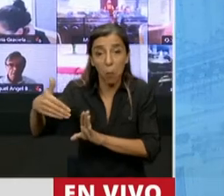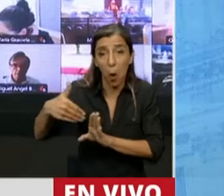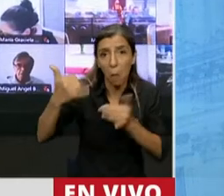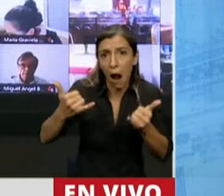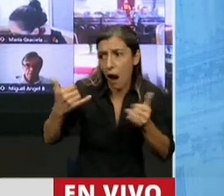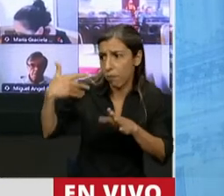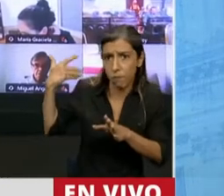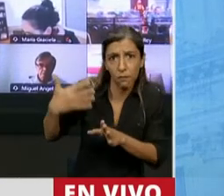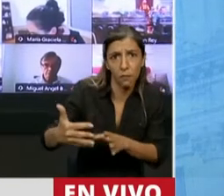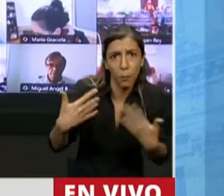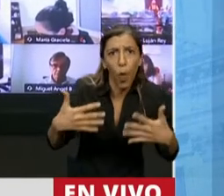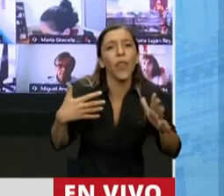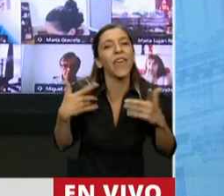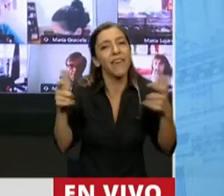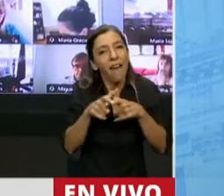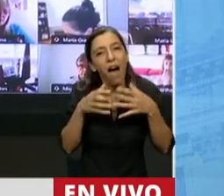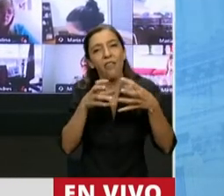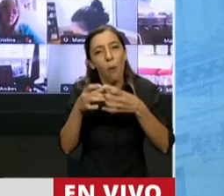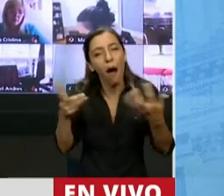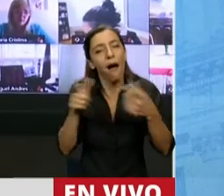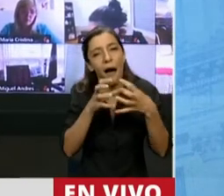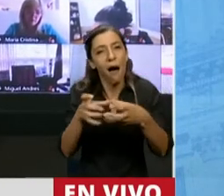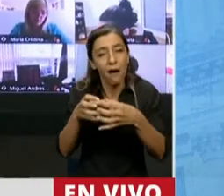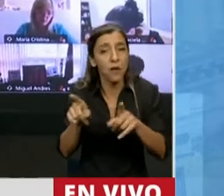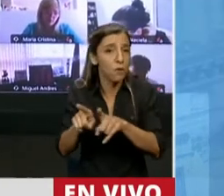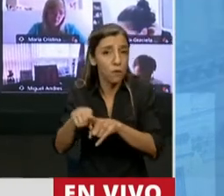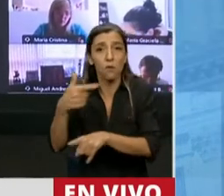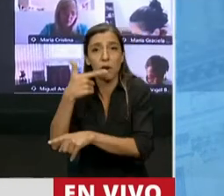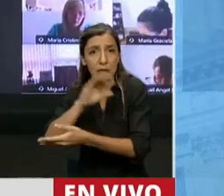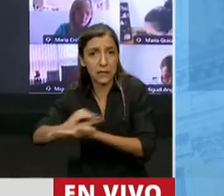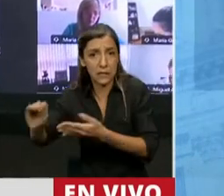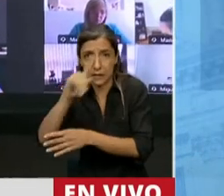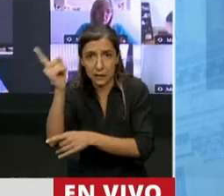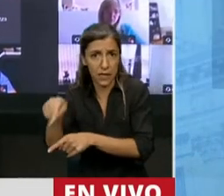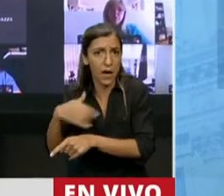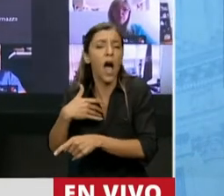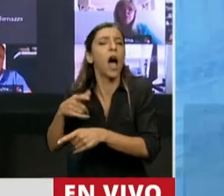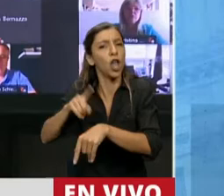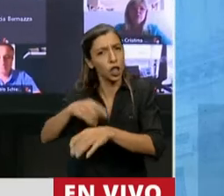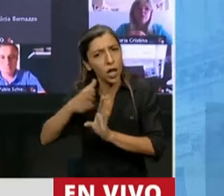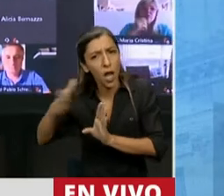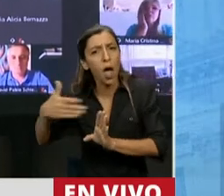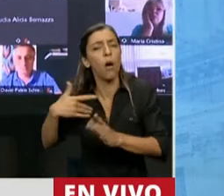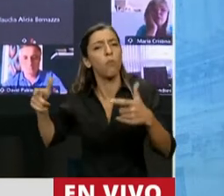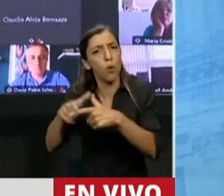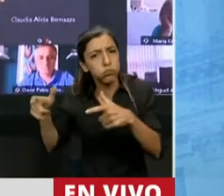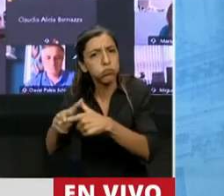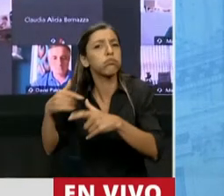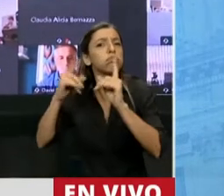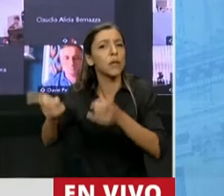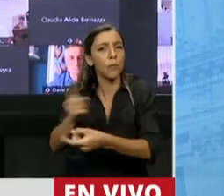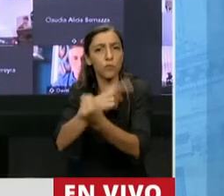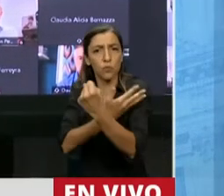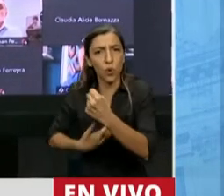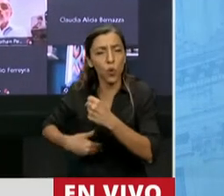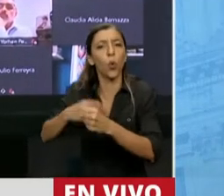mucho más profundo, como justamente lo hizo el Senado Nacional, donde recibió a funcionarios del Poder Ejecutivo,